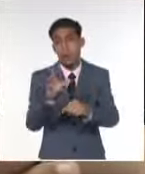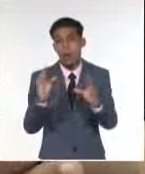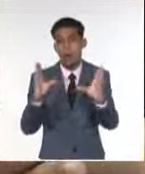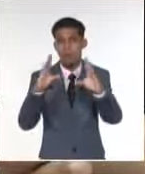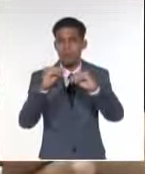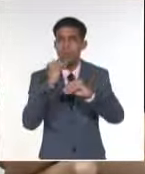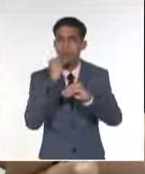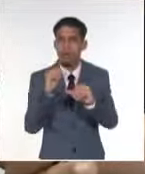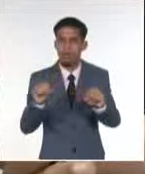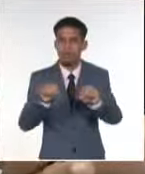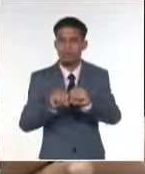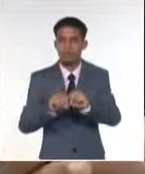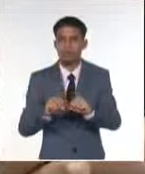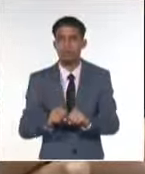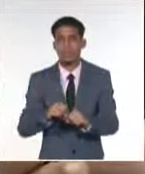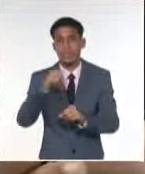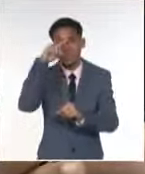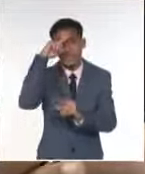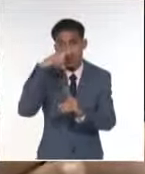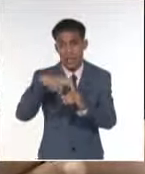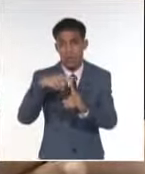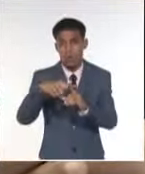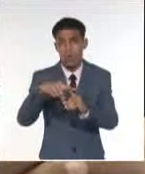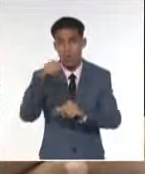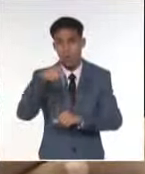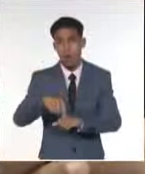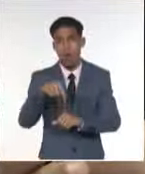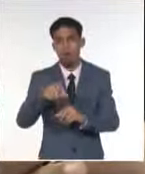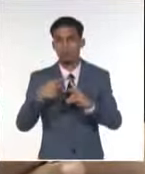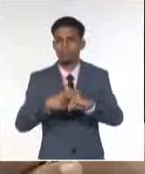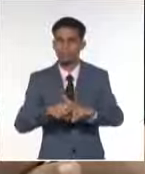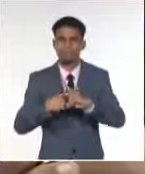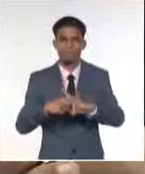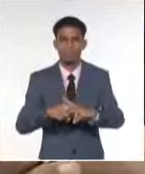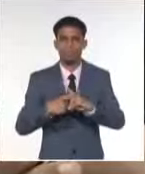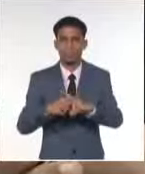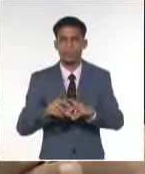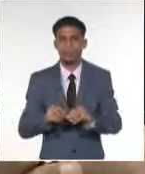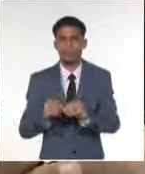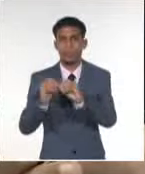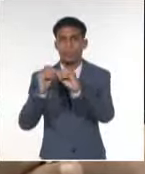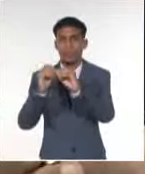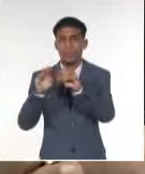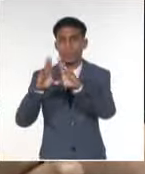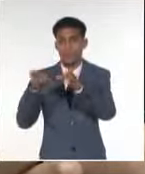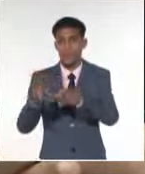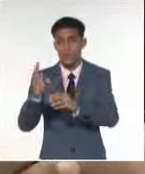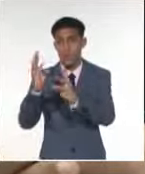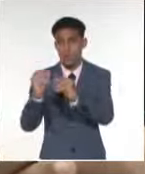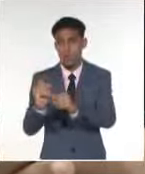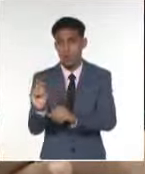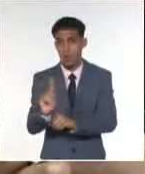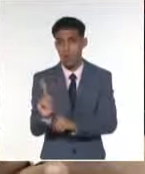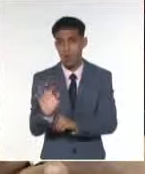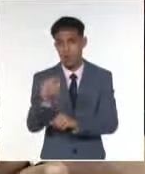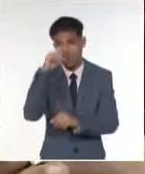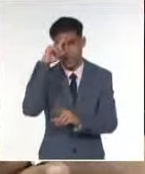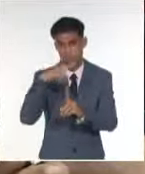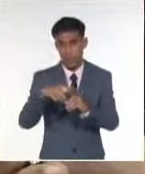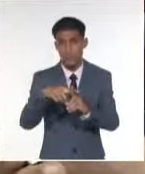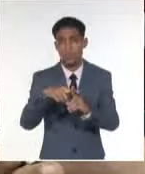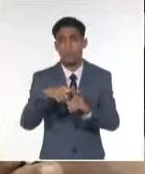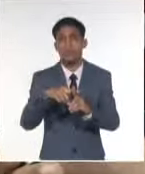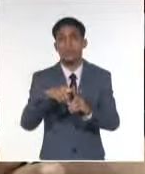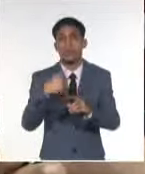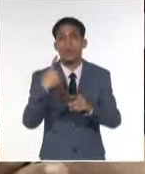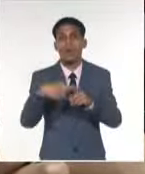unidad número 2 de Santa Cruz sí va a estar en el día de hoy, y nos quedaríamos fuera la unidad número 1 de esta propia termoeléctrica de Santa Cruz y la unidad número 5 de la